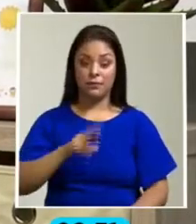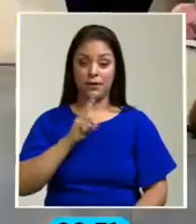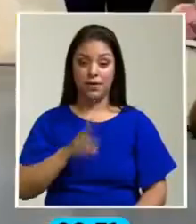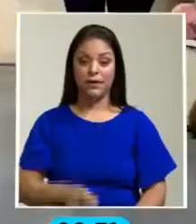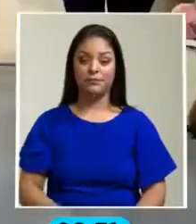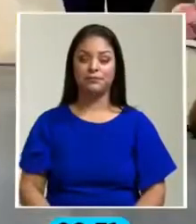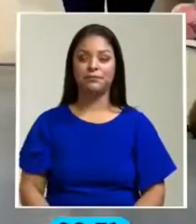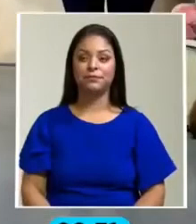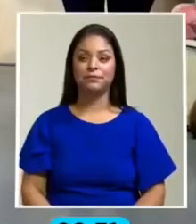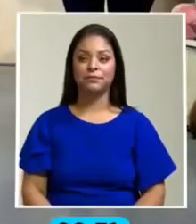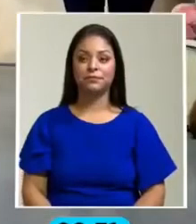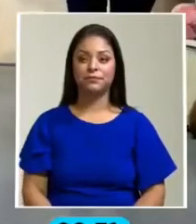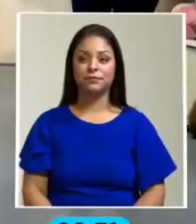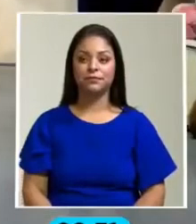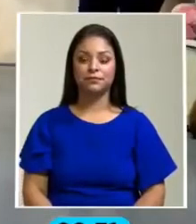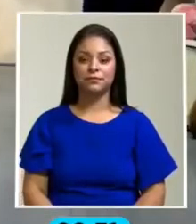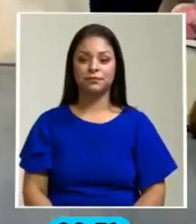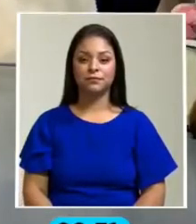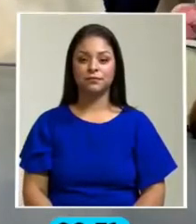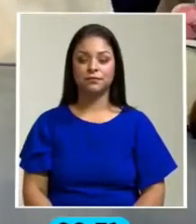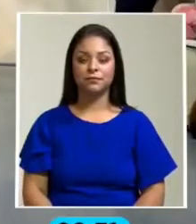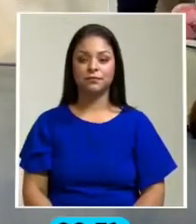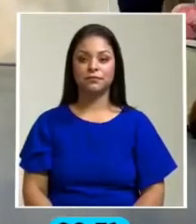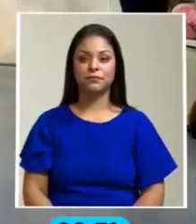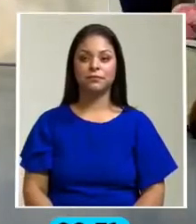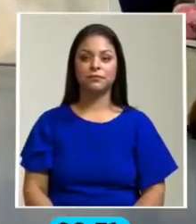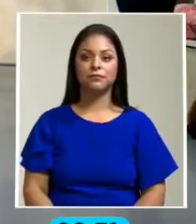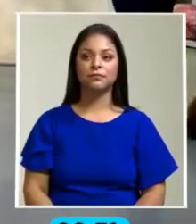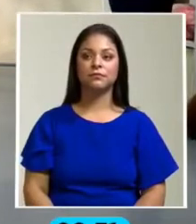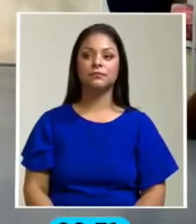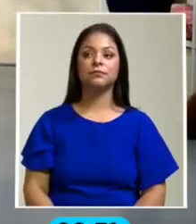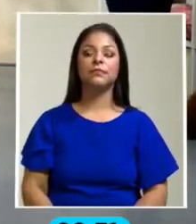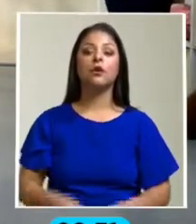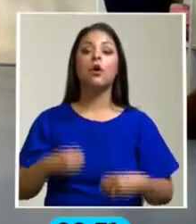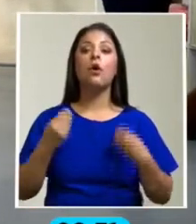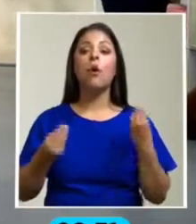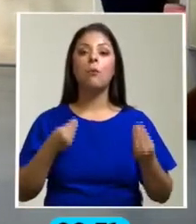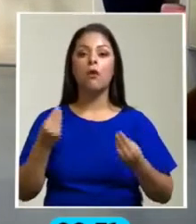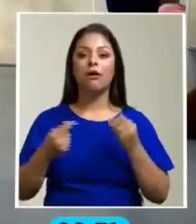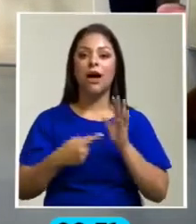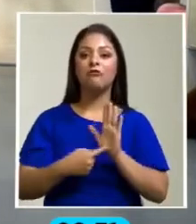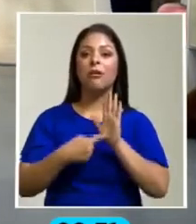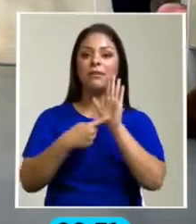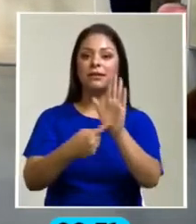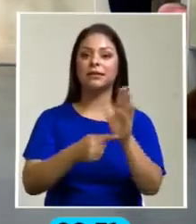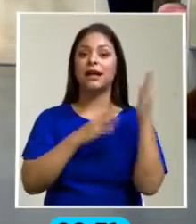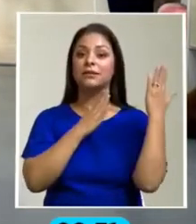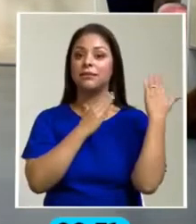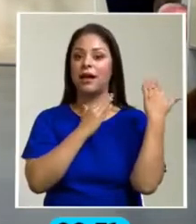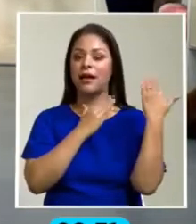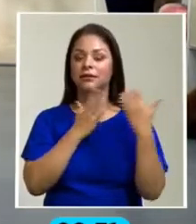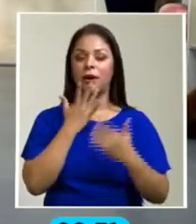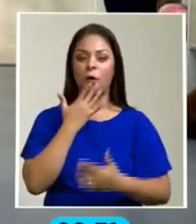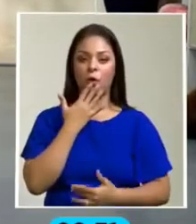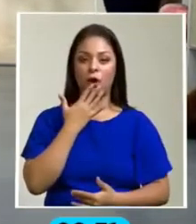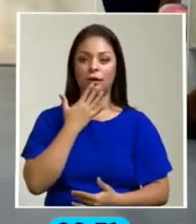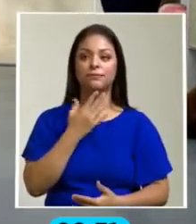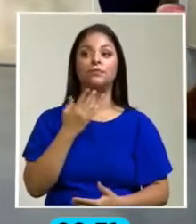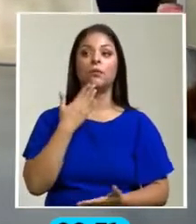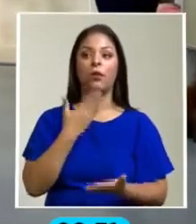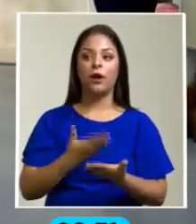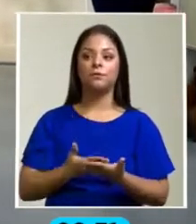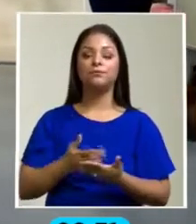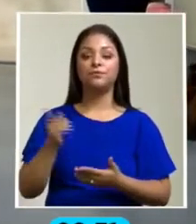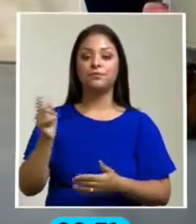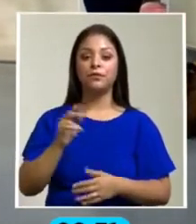Carla. Claro que sí. ¿Cómo van a representar esos colores y esa esperanza? Vamos a ver, los chicos tienen que